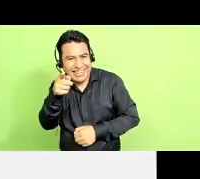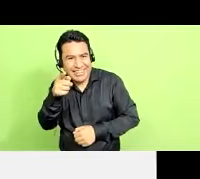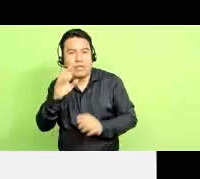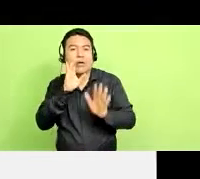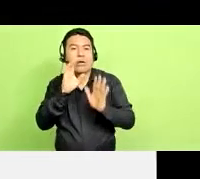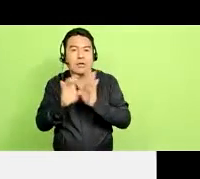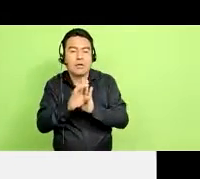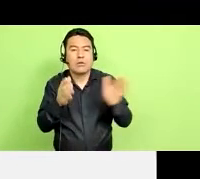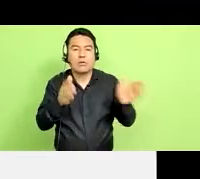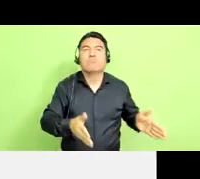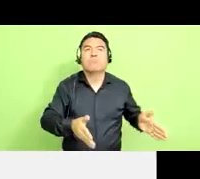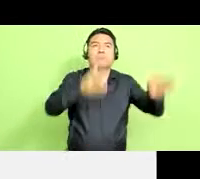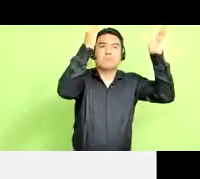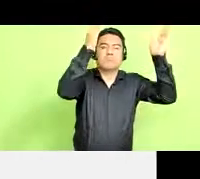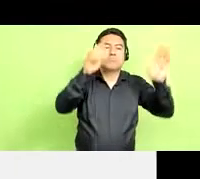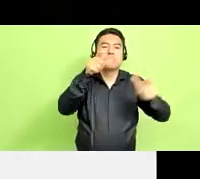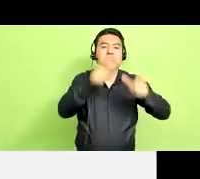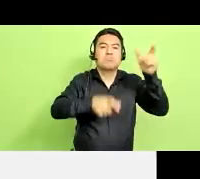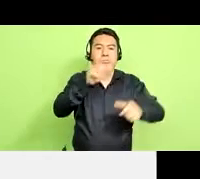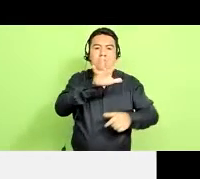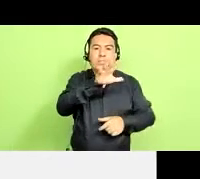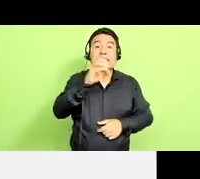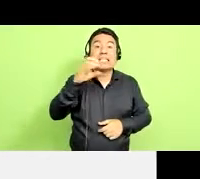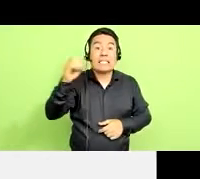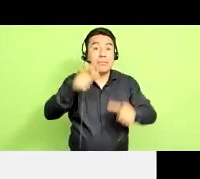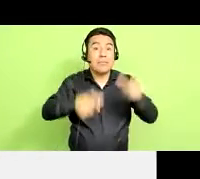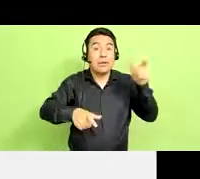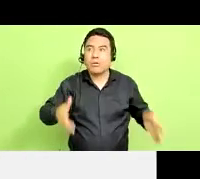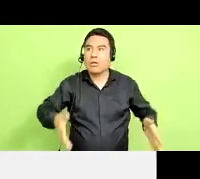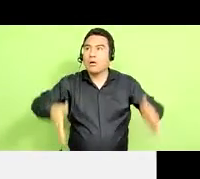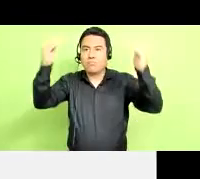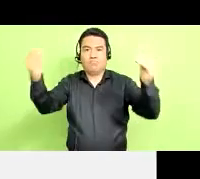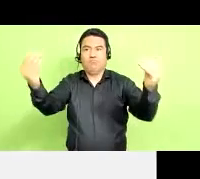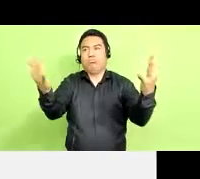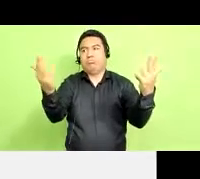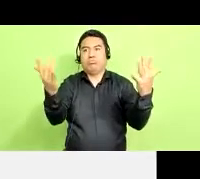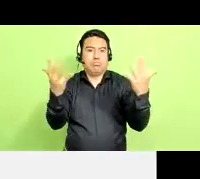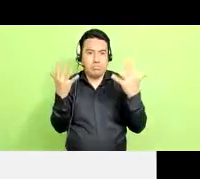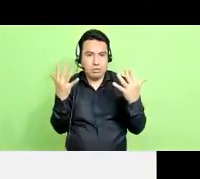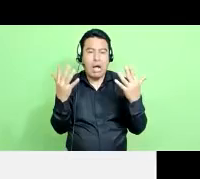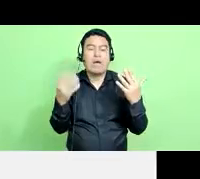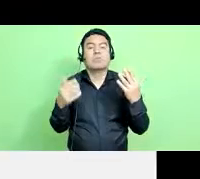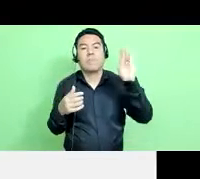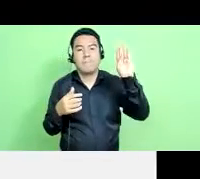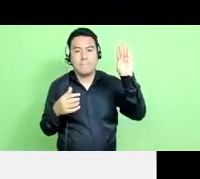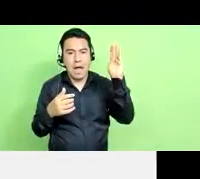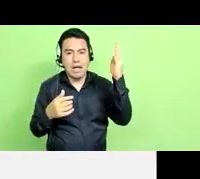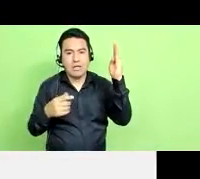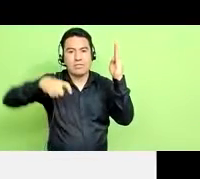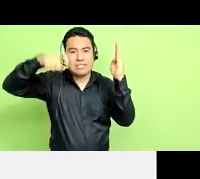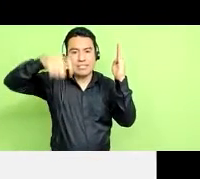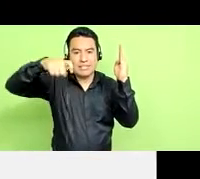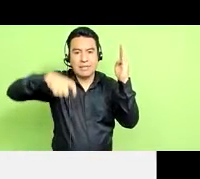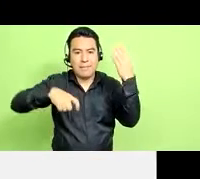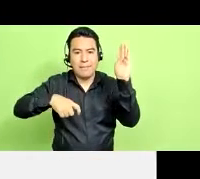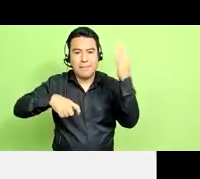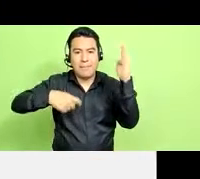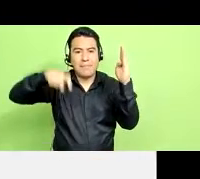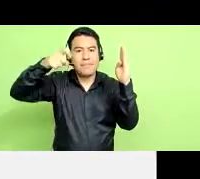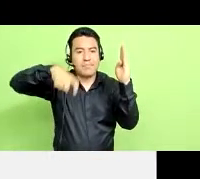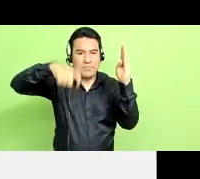edificios que tenga un aforo mayor a las personas esto quiere decir que la mayoría de establecimientos como centros comerciales